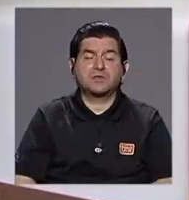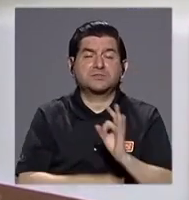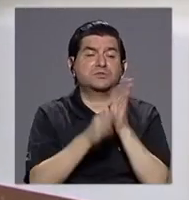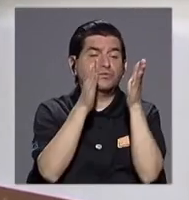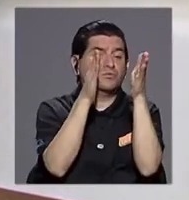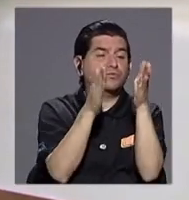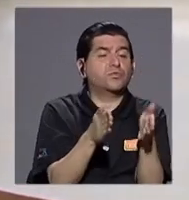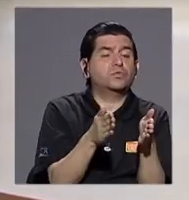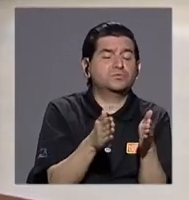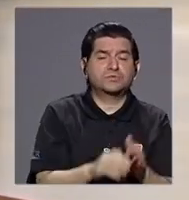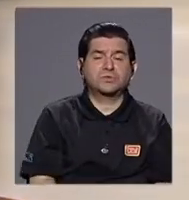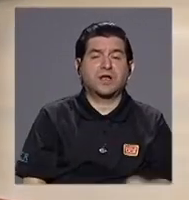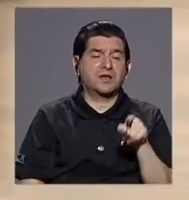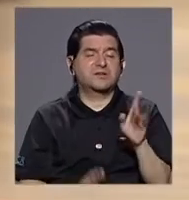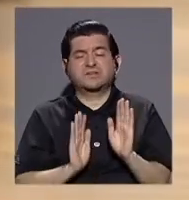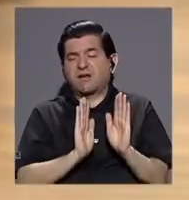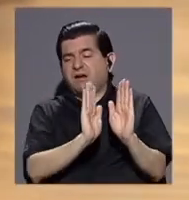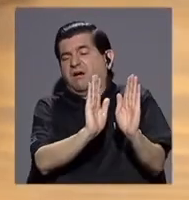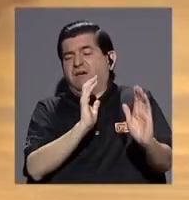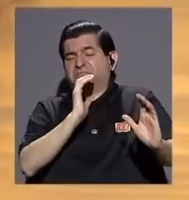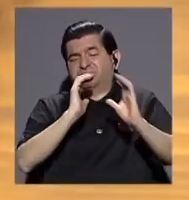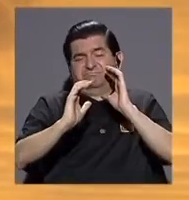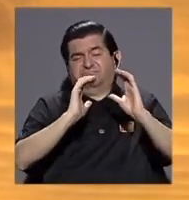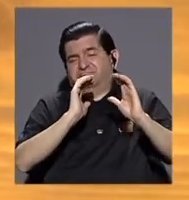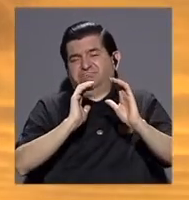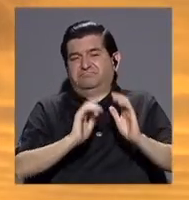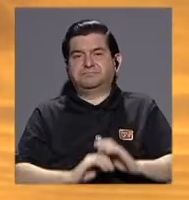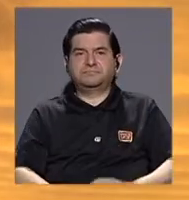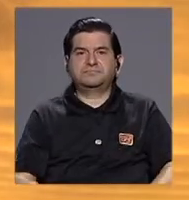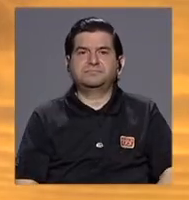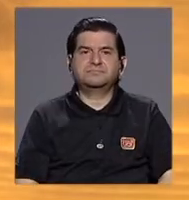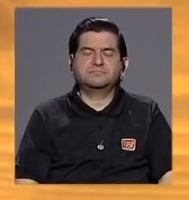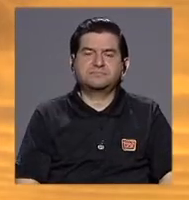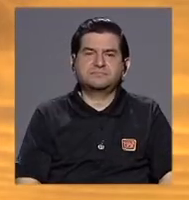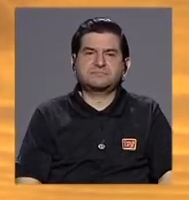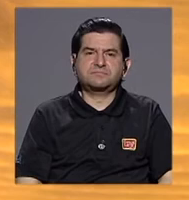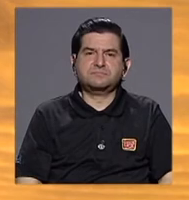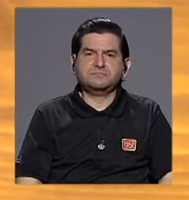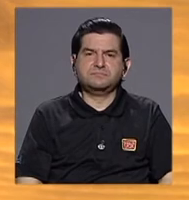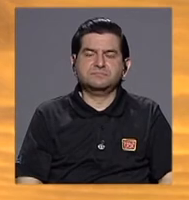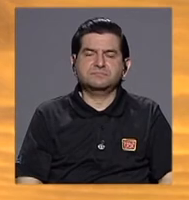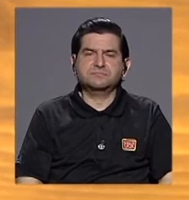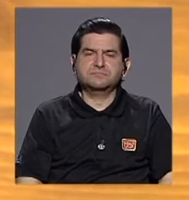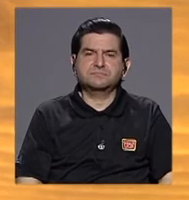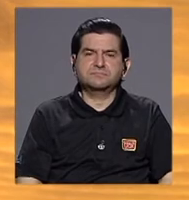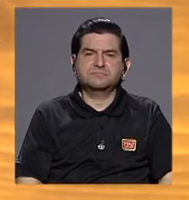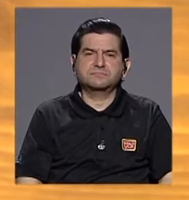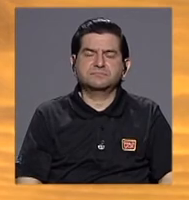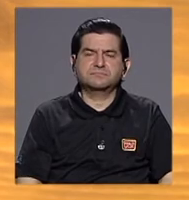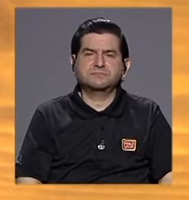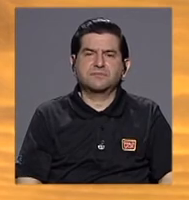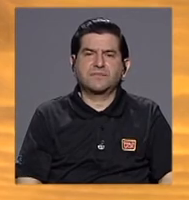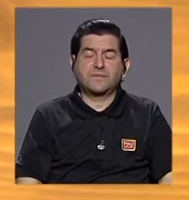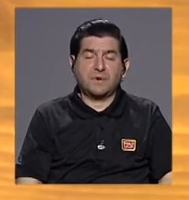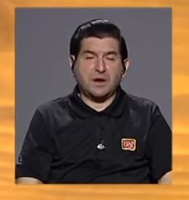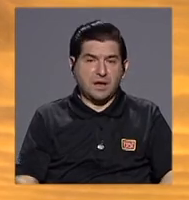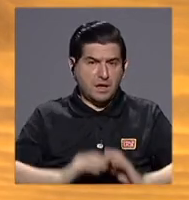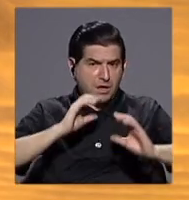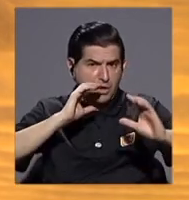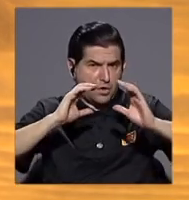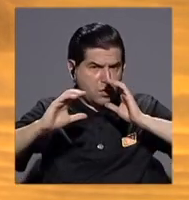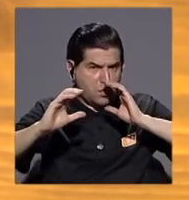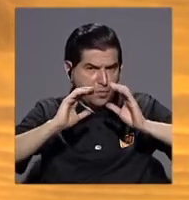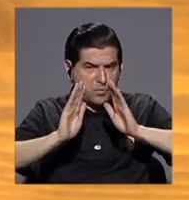funcionarios rehuyen la comunicación. Y la verdad es que una